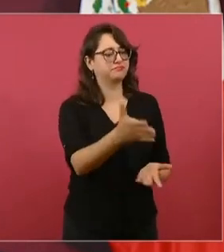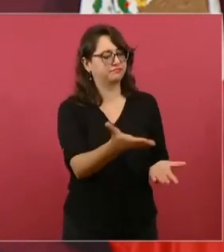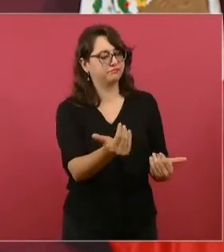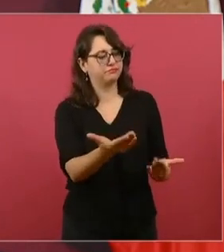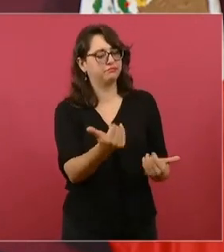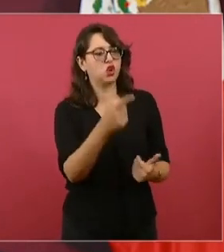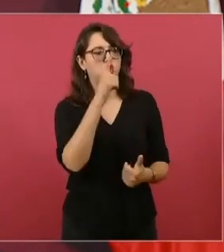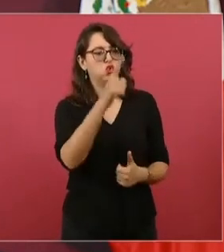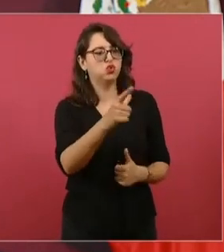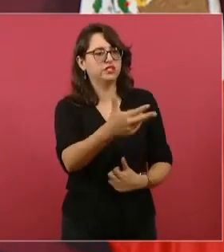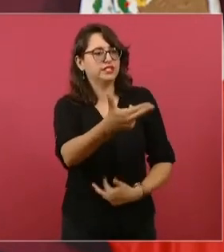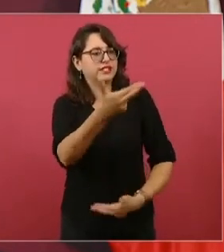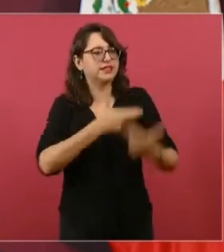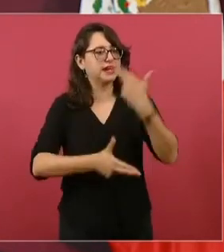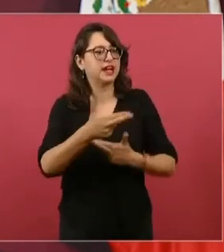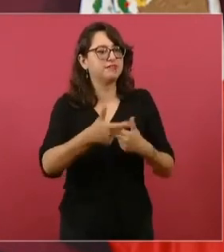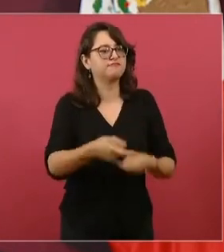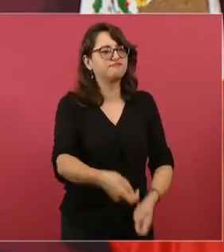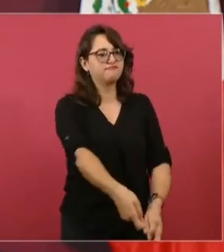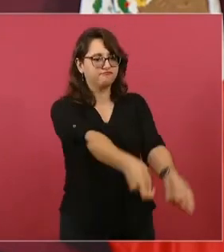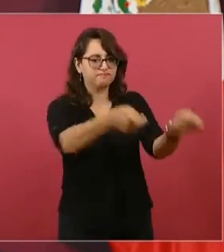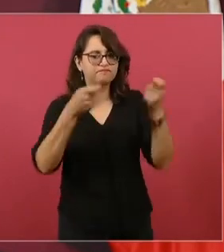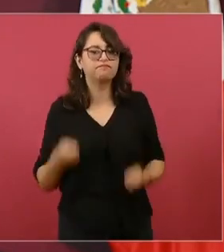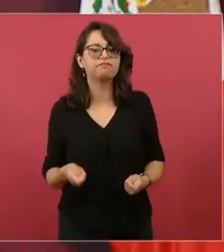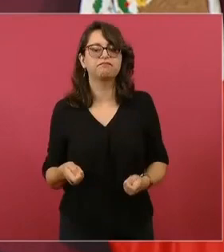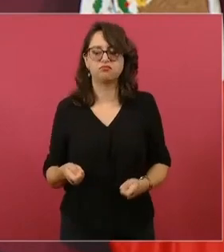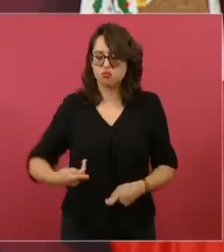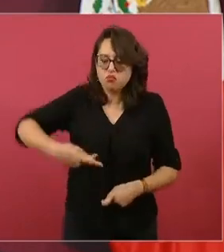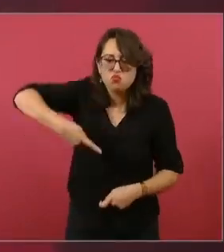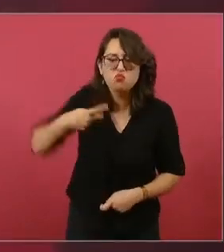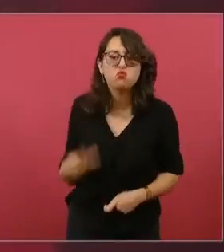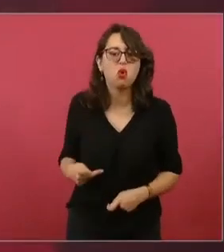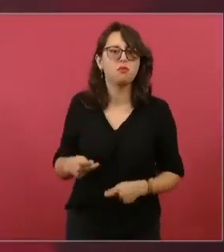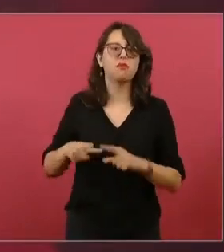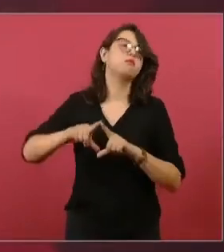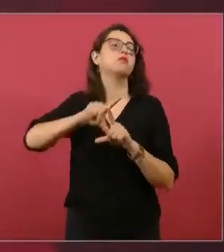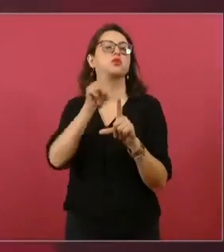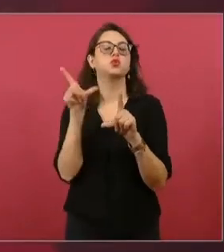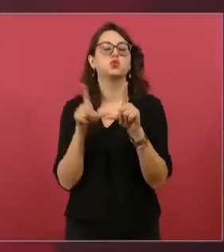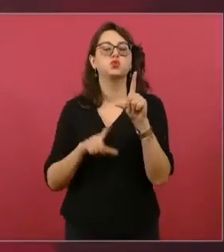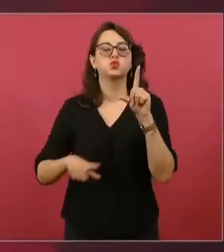presupuesto, también porque no se permite la corrupción